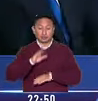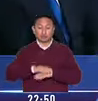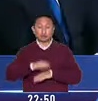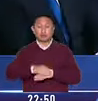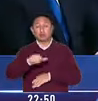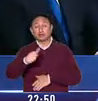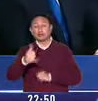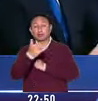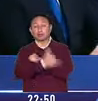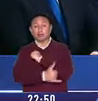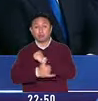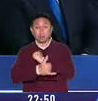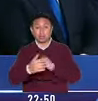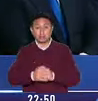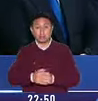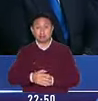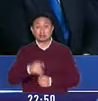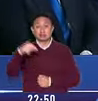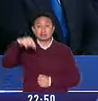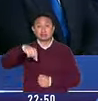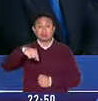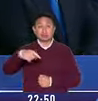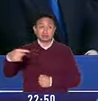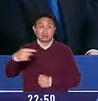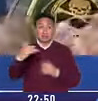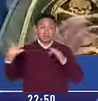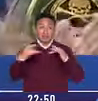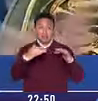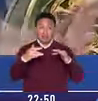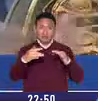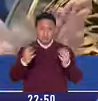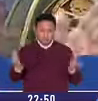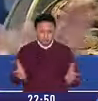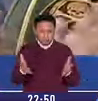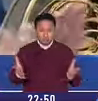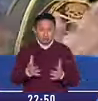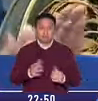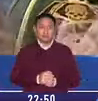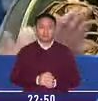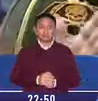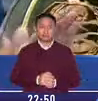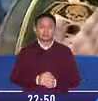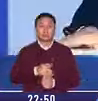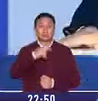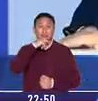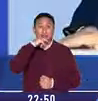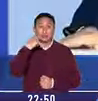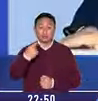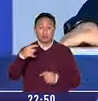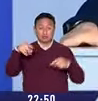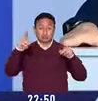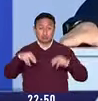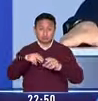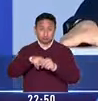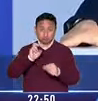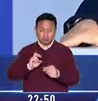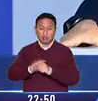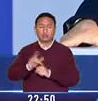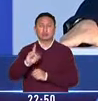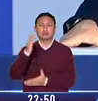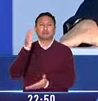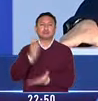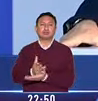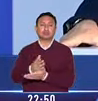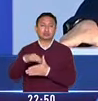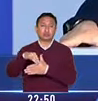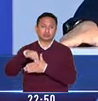países occidentales de atizar el conflicto con Ucrania. Rusia no se está retirando del tratado, no. Está suspendiendo